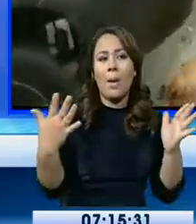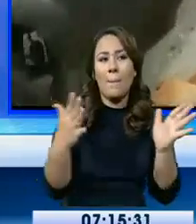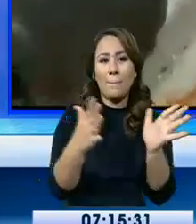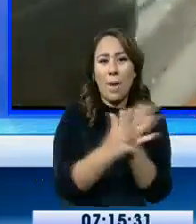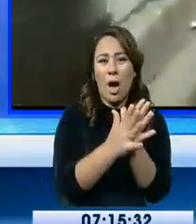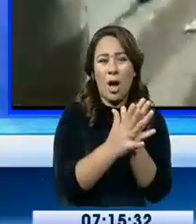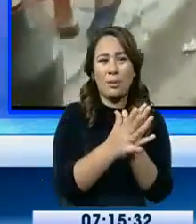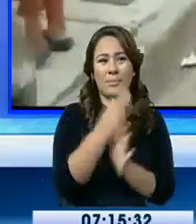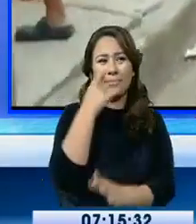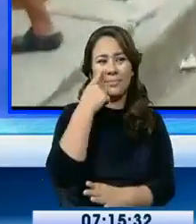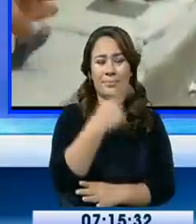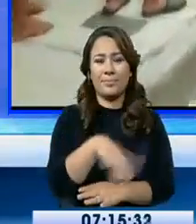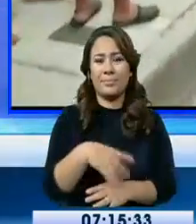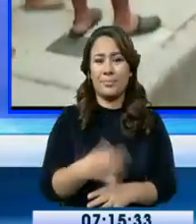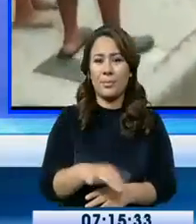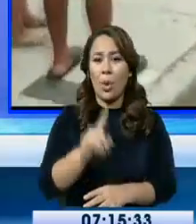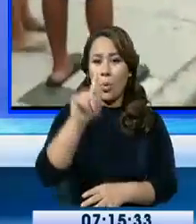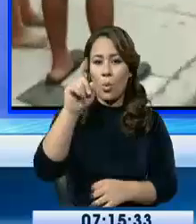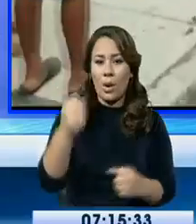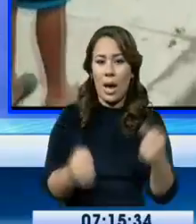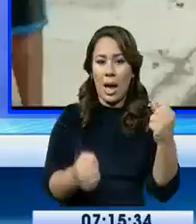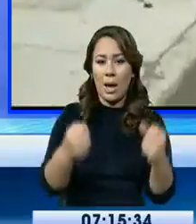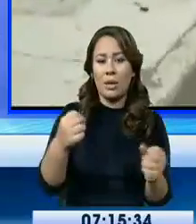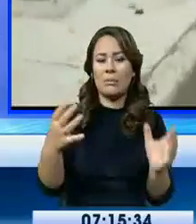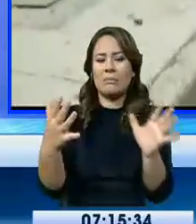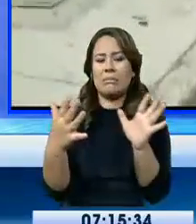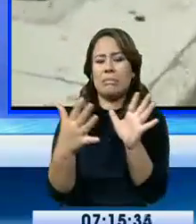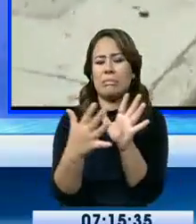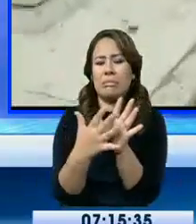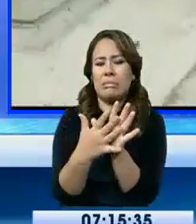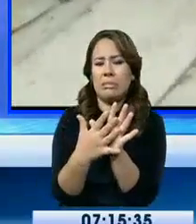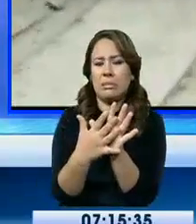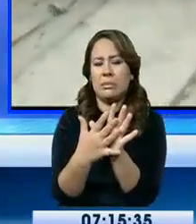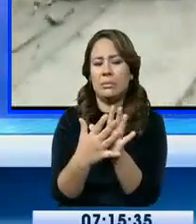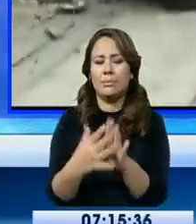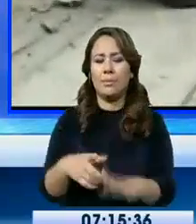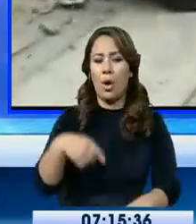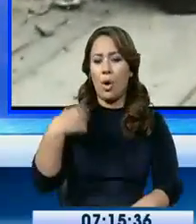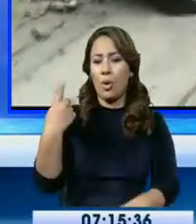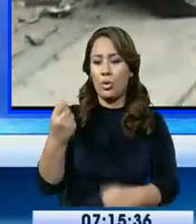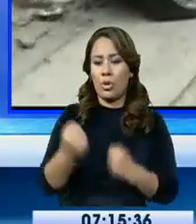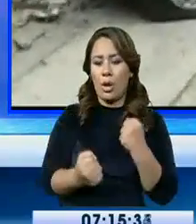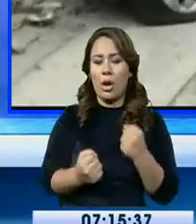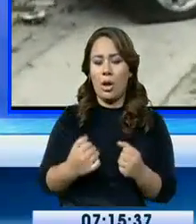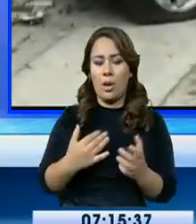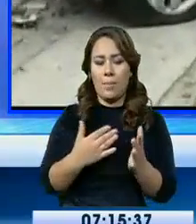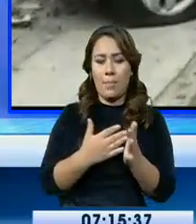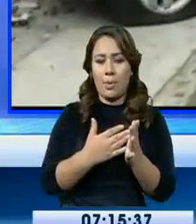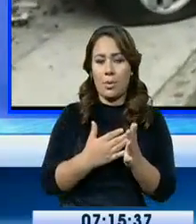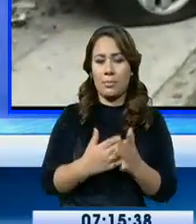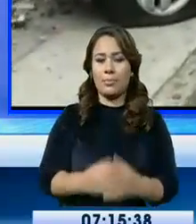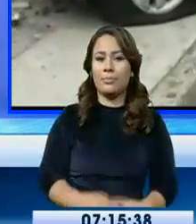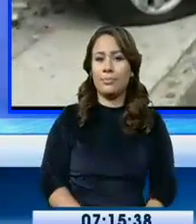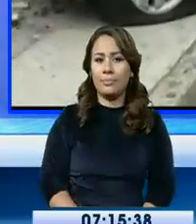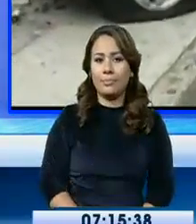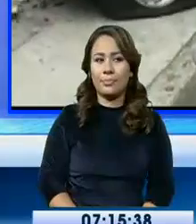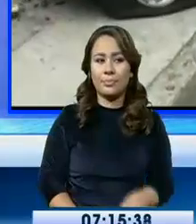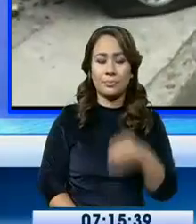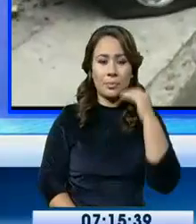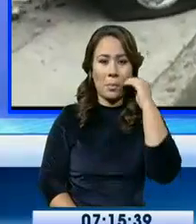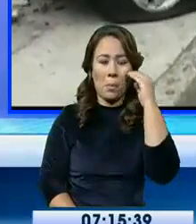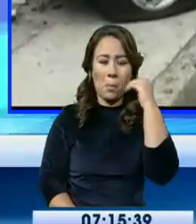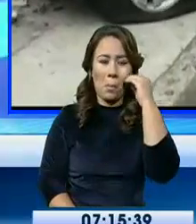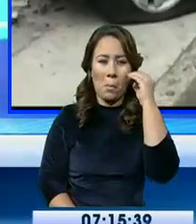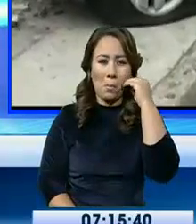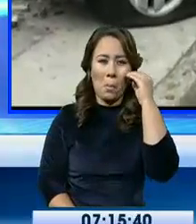impactaron de forma violenta, uno de ellos terminó por colisionar contra este poste. Miren ustedes, aquí se puede